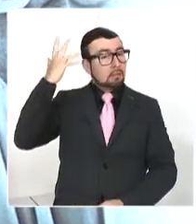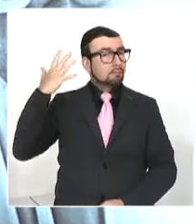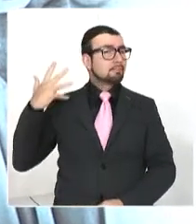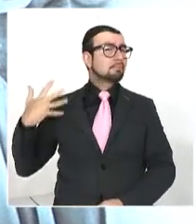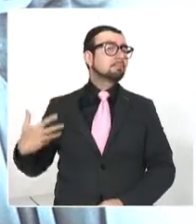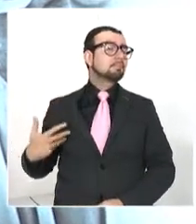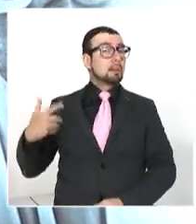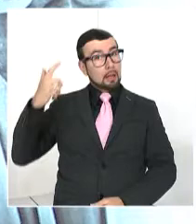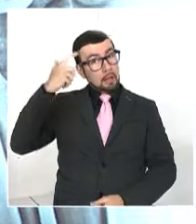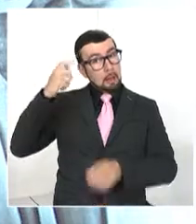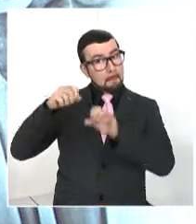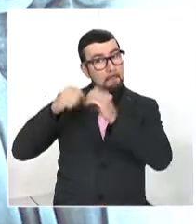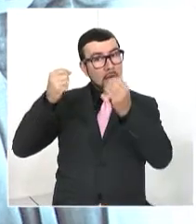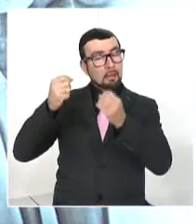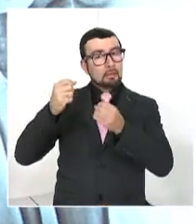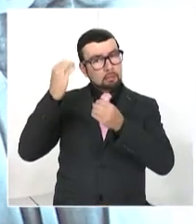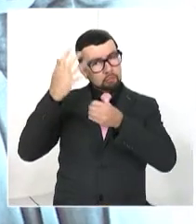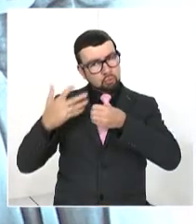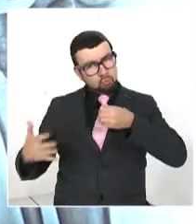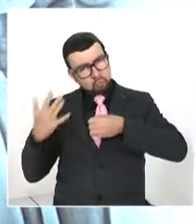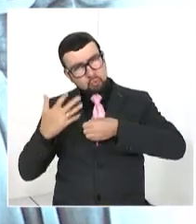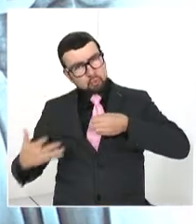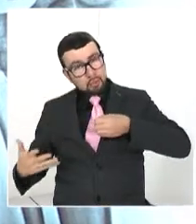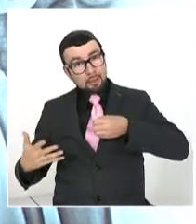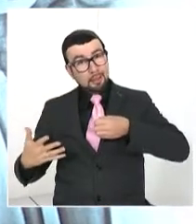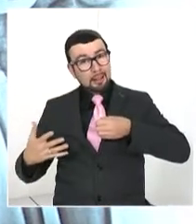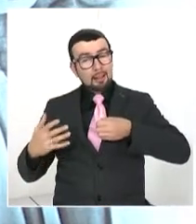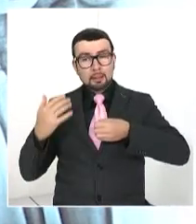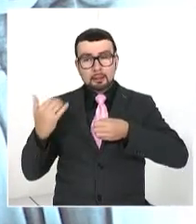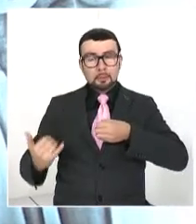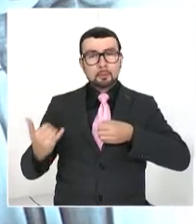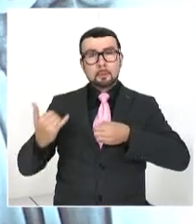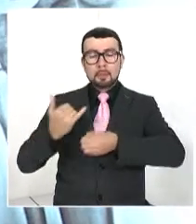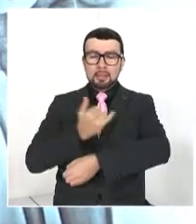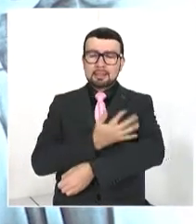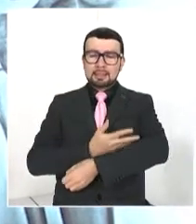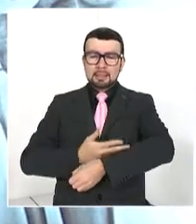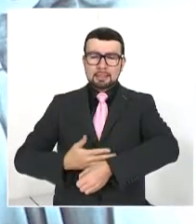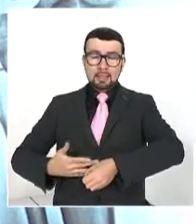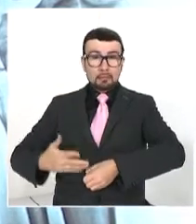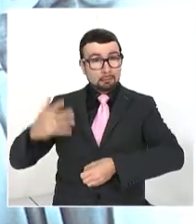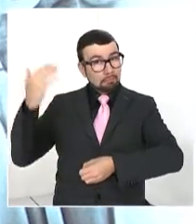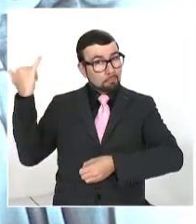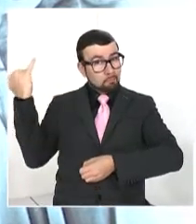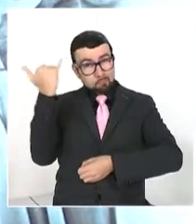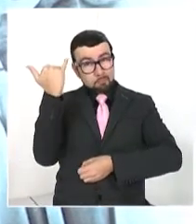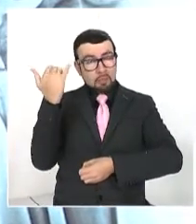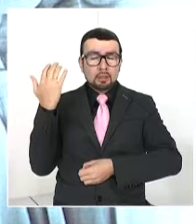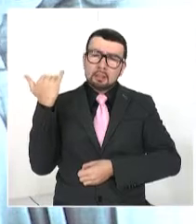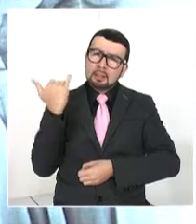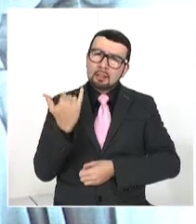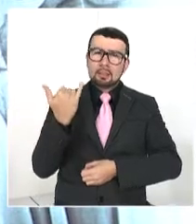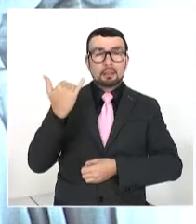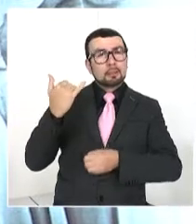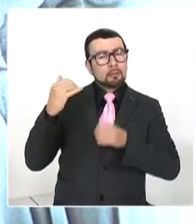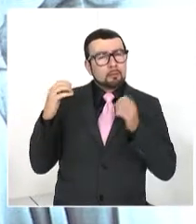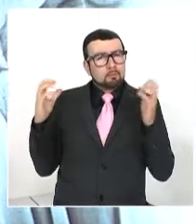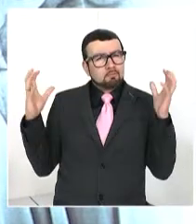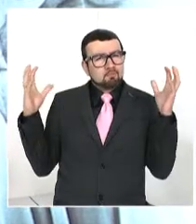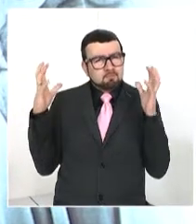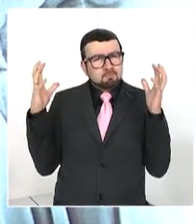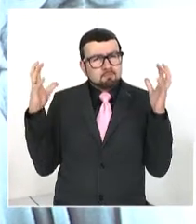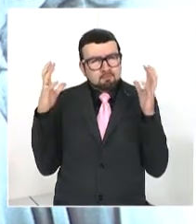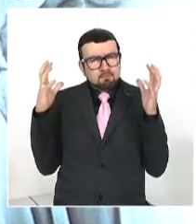vasito, pues esa sangre está ahí prisionando el sistema cerebral, el tejido